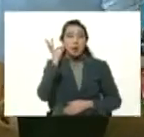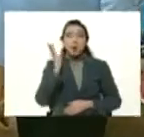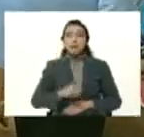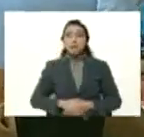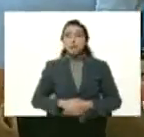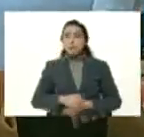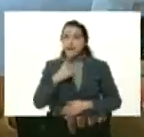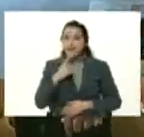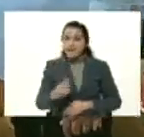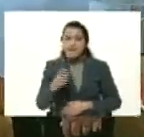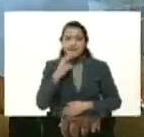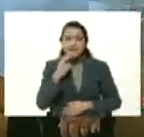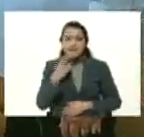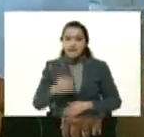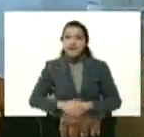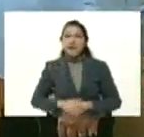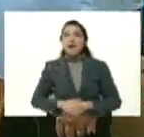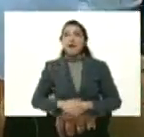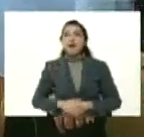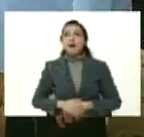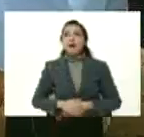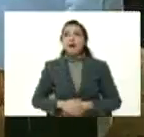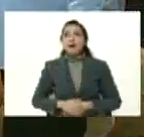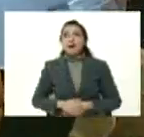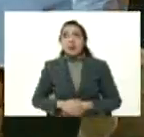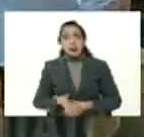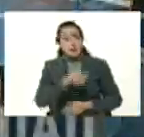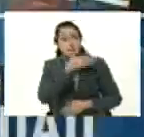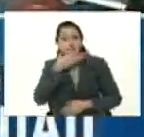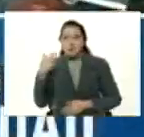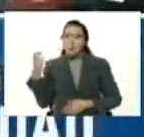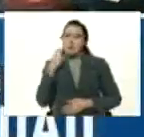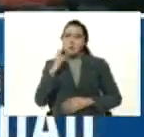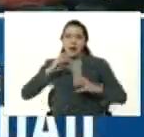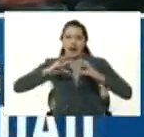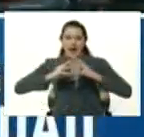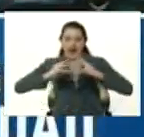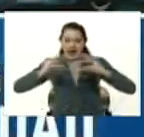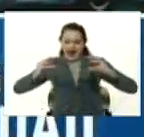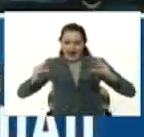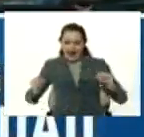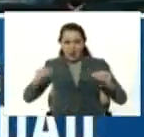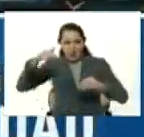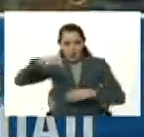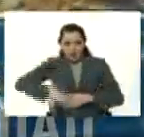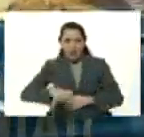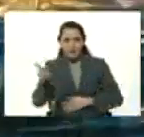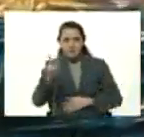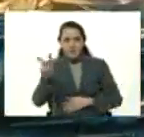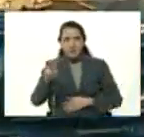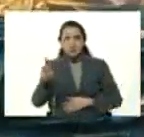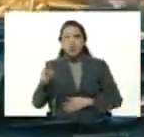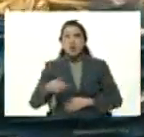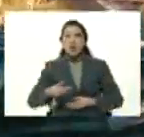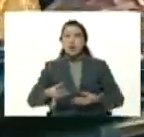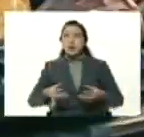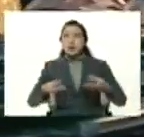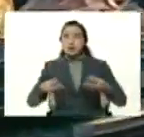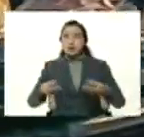dice este cacao? Cimarrón, cumbé. El mejor cacao de Venezuela, presidente, le estamos, le traemos por